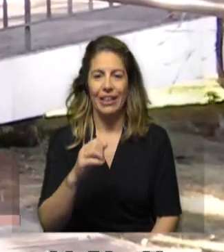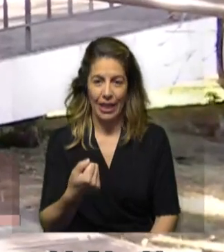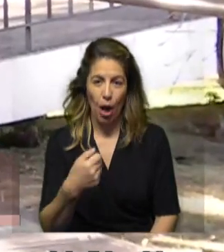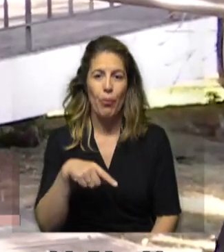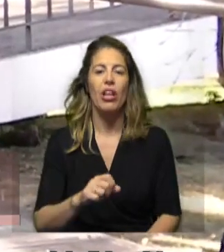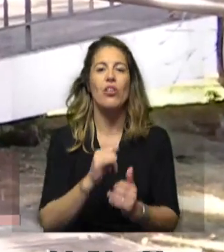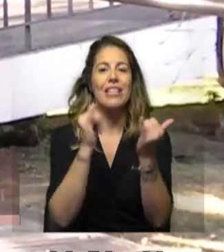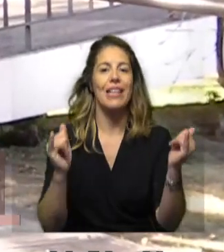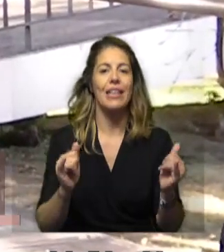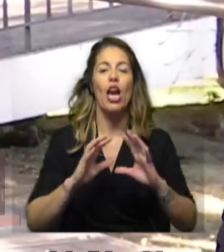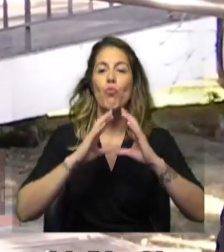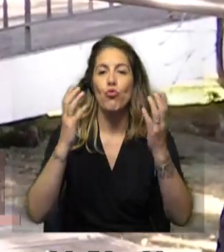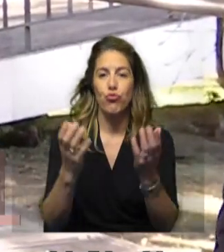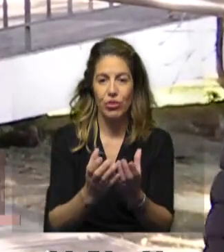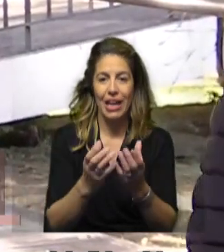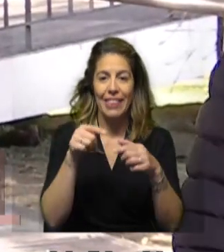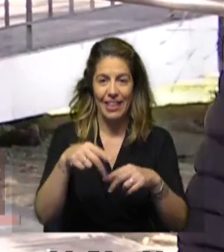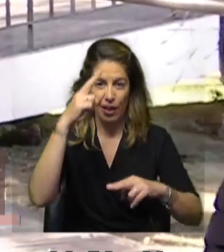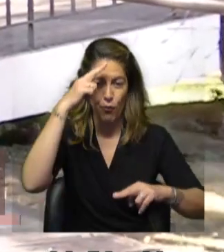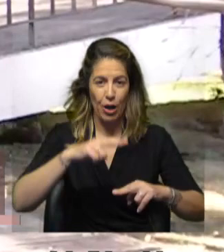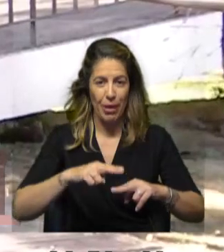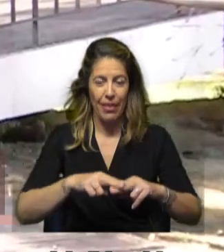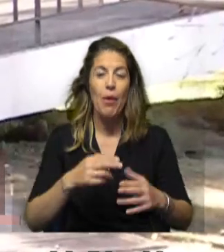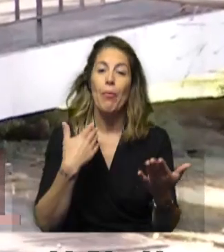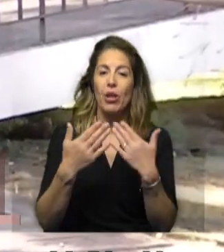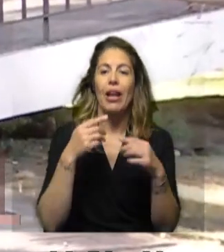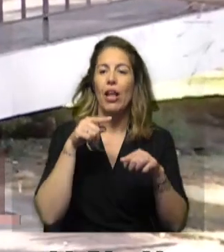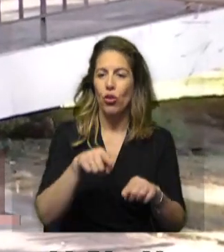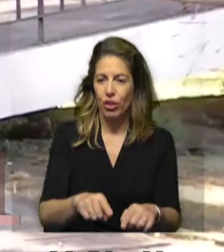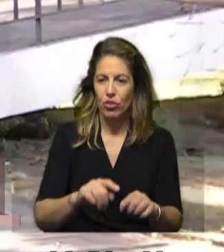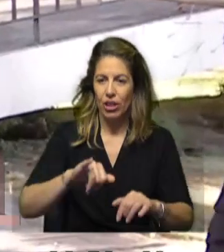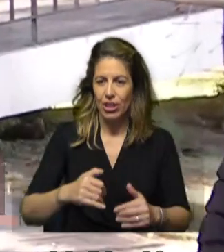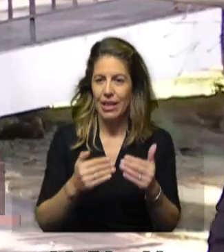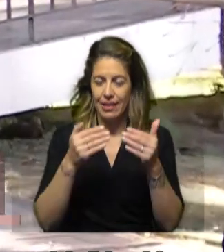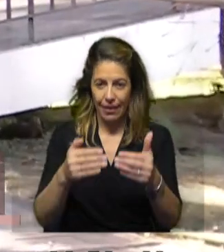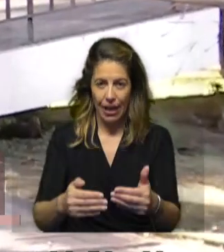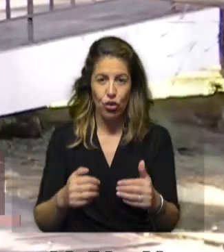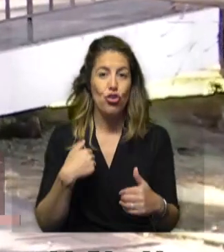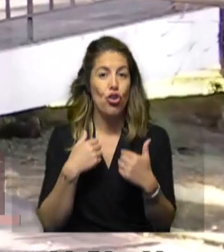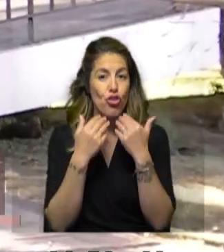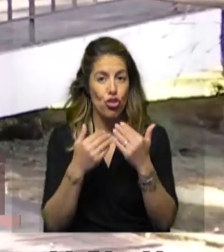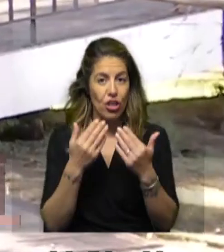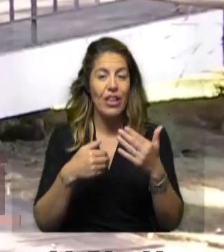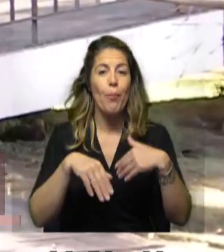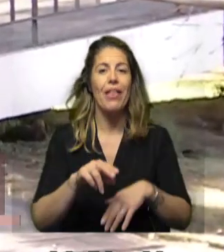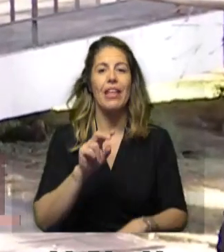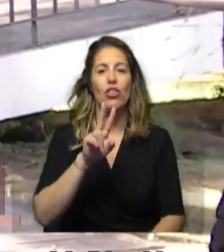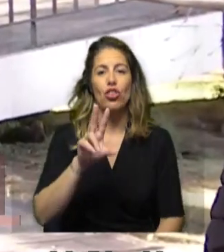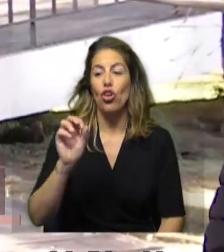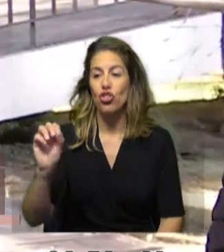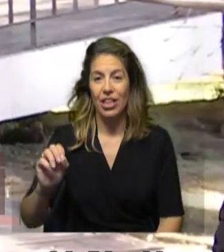la Artritis Reumatoide. De eso vamos a estar hablando, de todas las enfermedades que ya les adelanto, que yo no sabía, hay más de 200